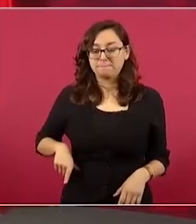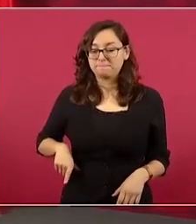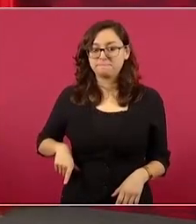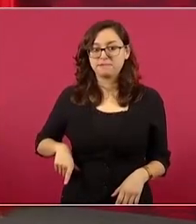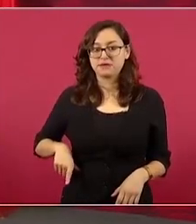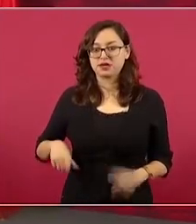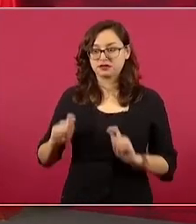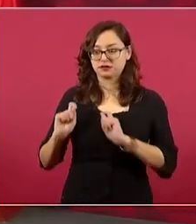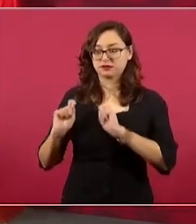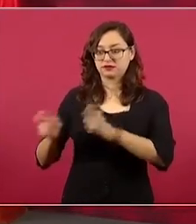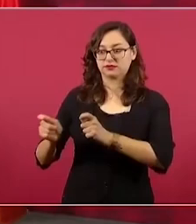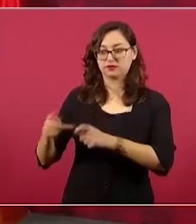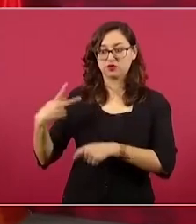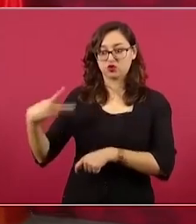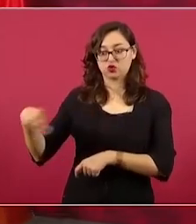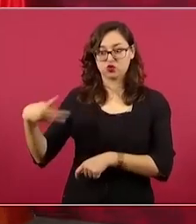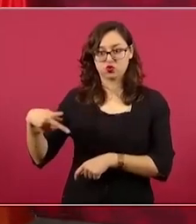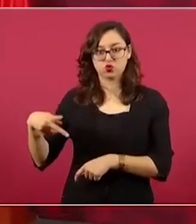importante